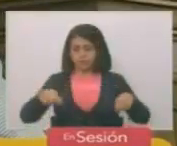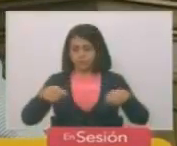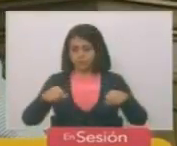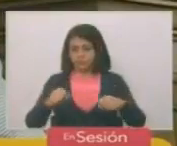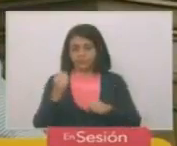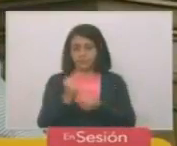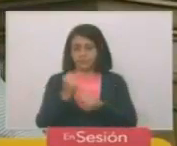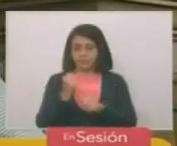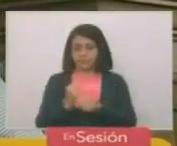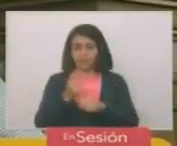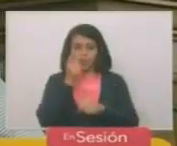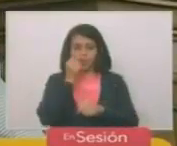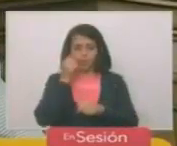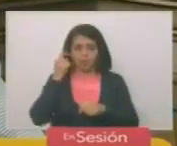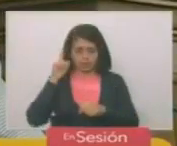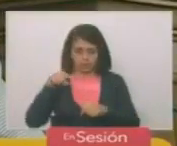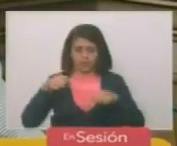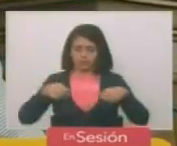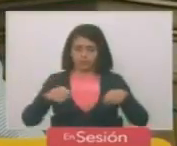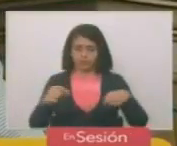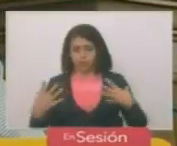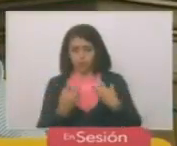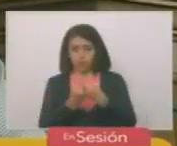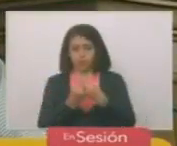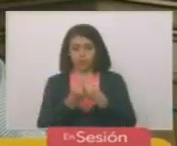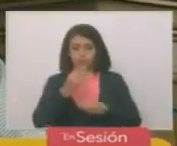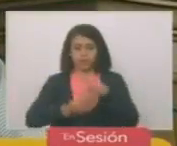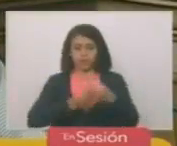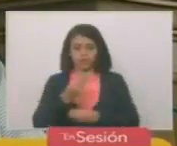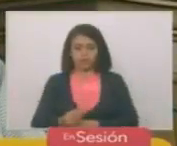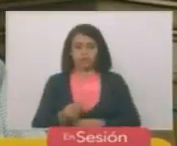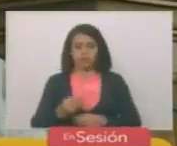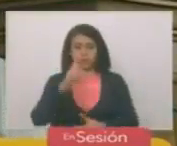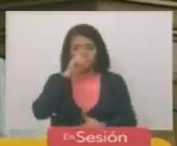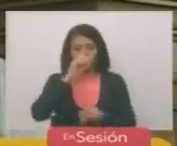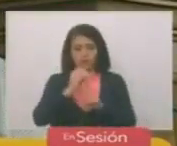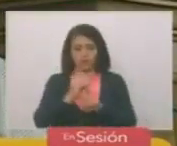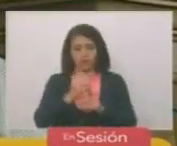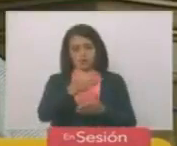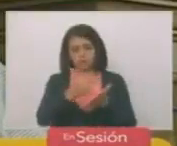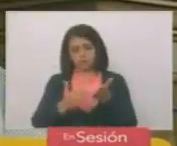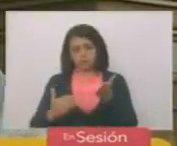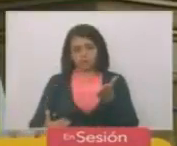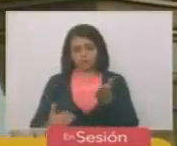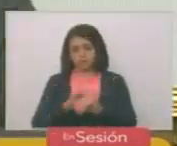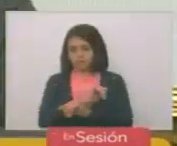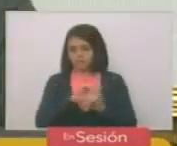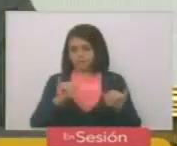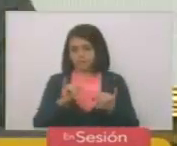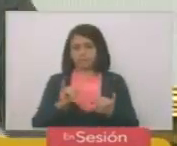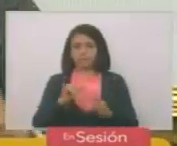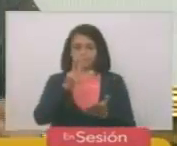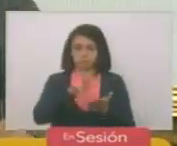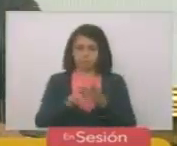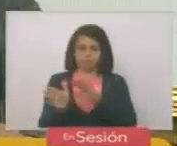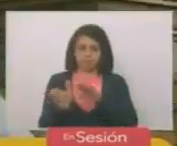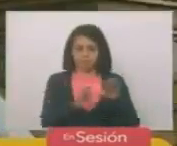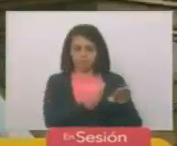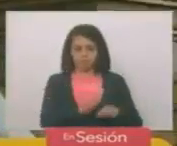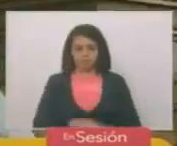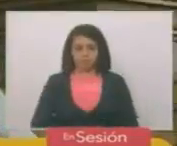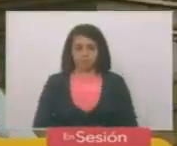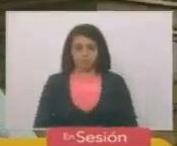los trabajadores motorizados, acompañado de su correspondiente exposición de motivos. Es todo, ciudadano presidente. En cuenta. Siguiente.